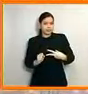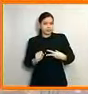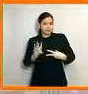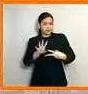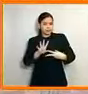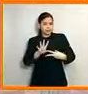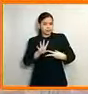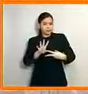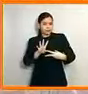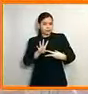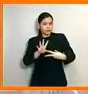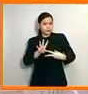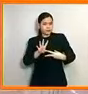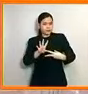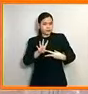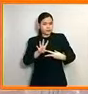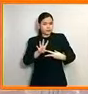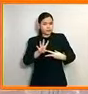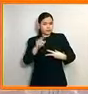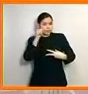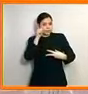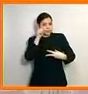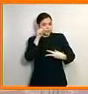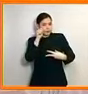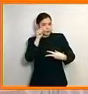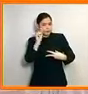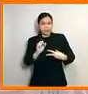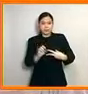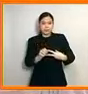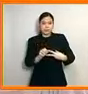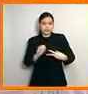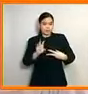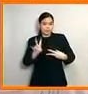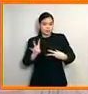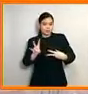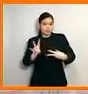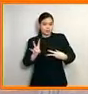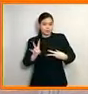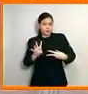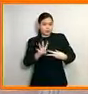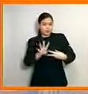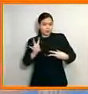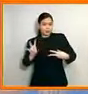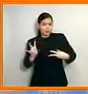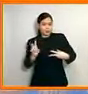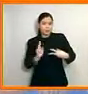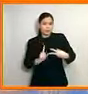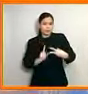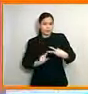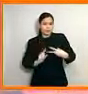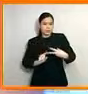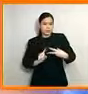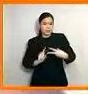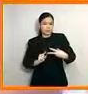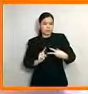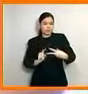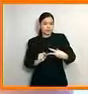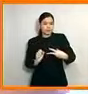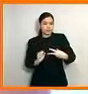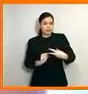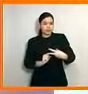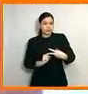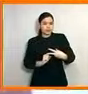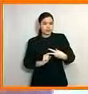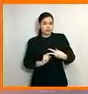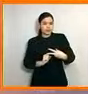4, segundo dígito, atento. 7, primer número ganador, 47. Segundo número ganador, primer